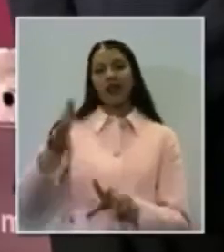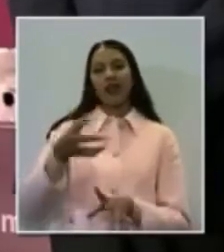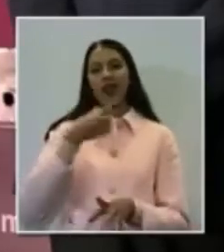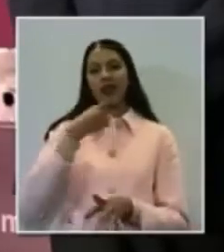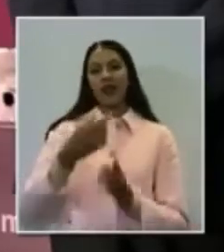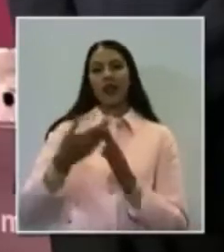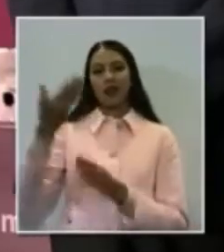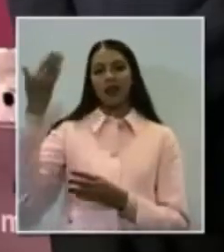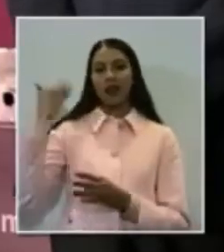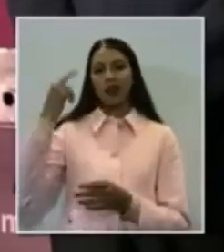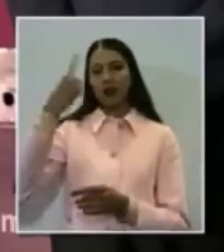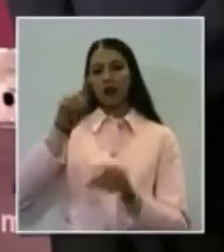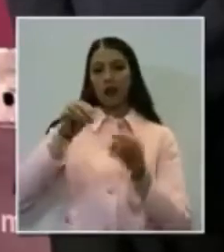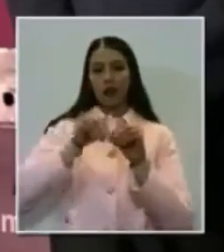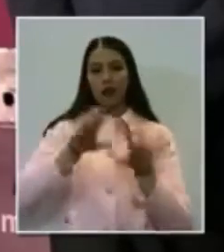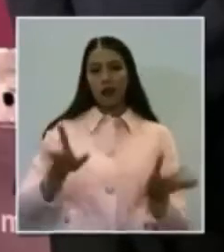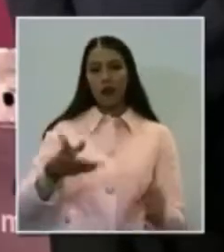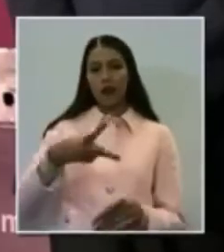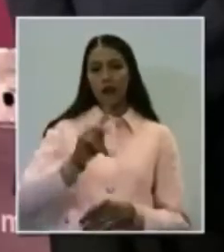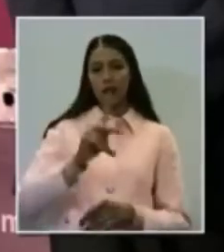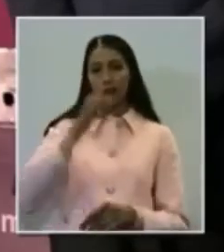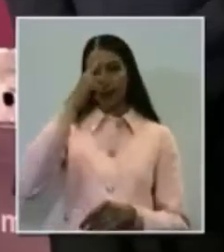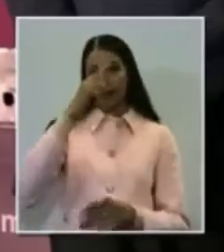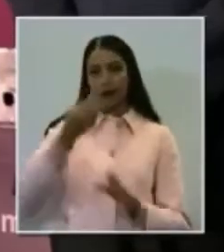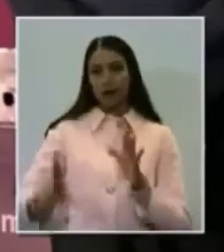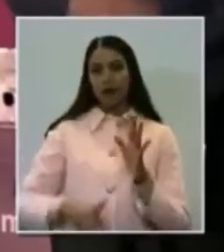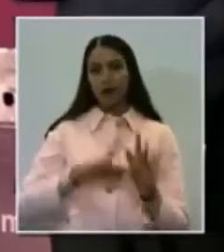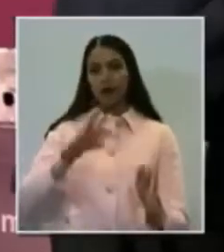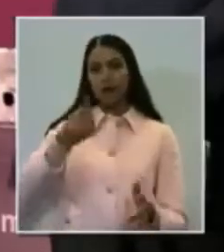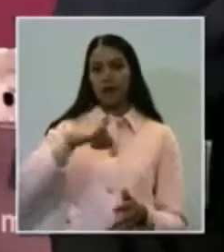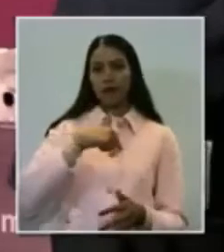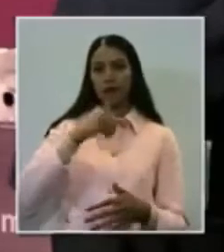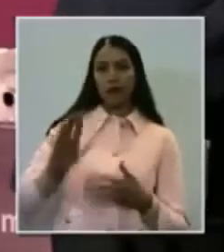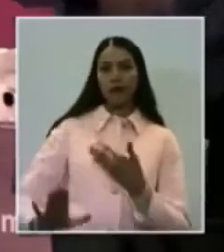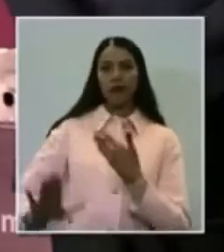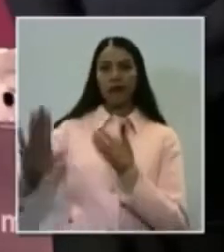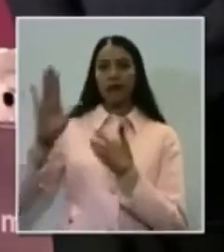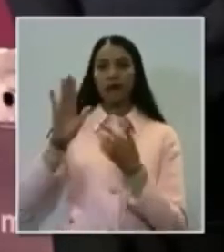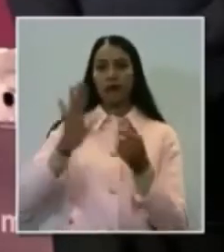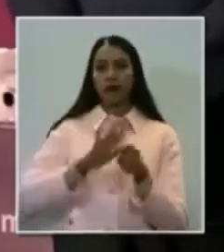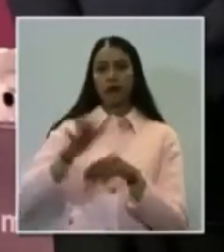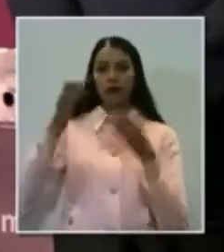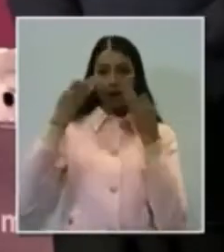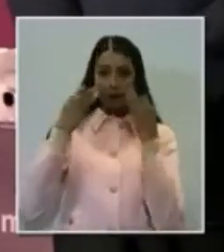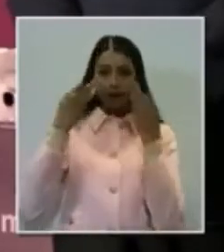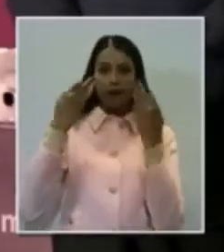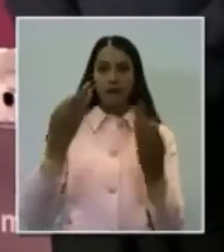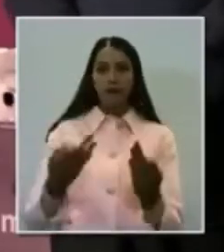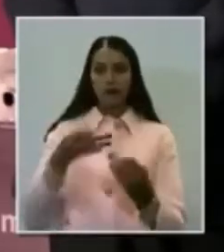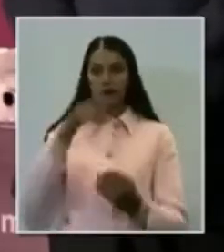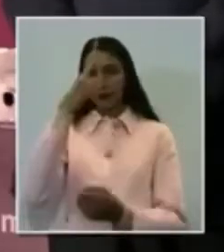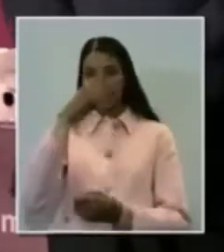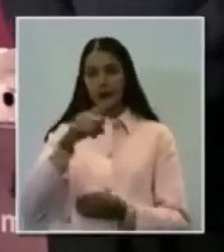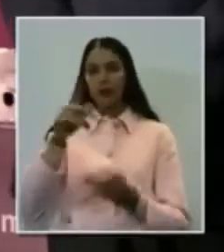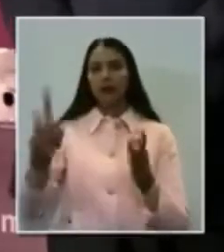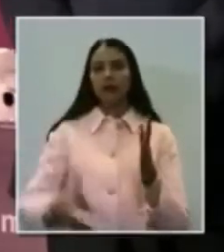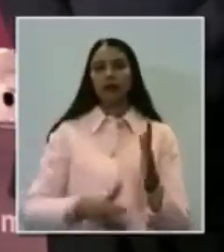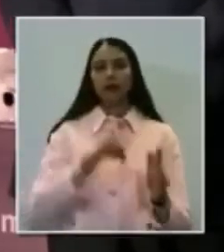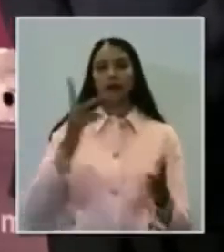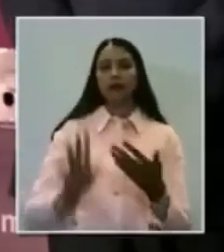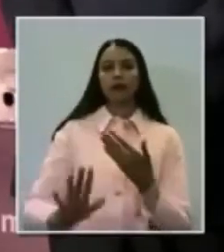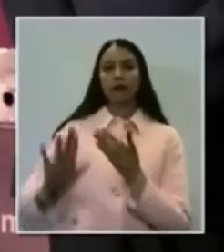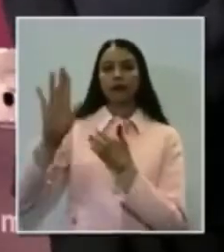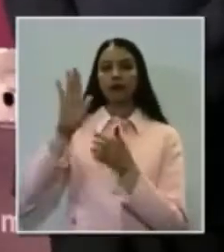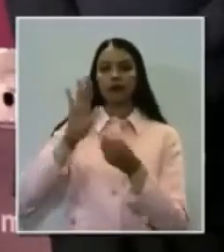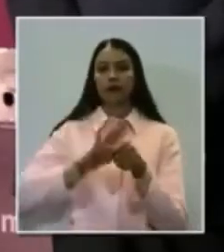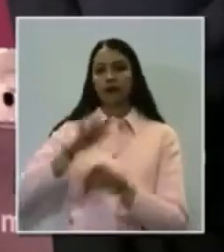para informar, pero para refrendar nuestro compromiso con la transparencia, para refrendar el compromiso